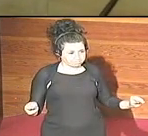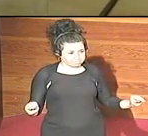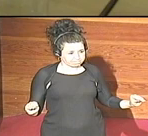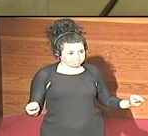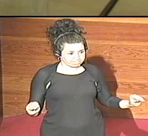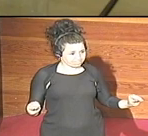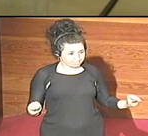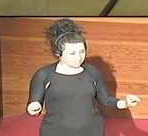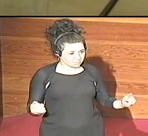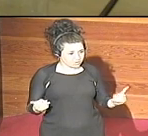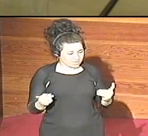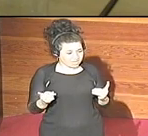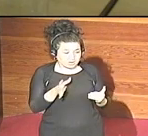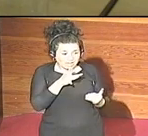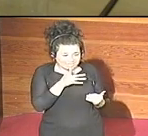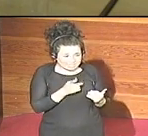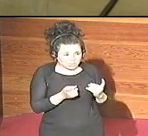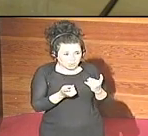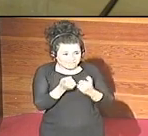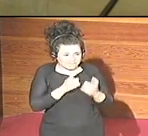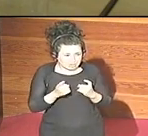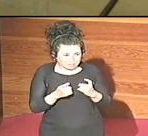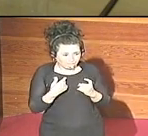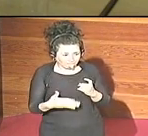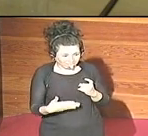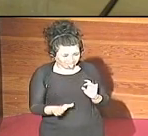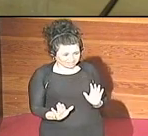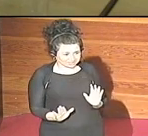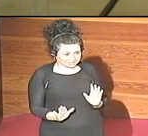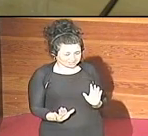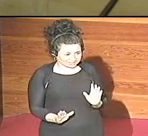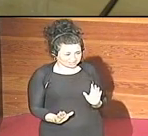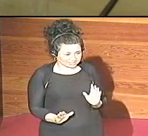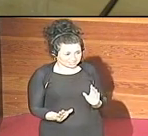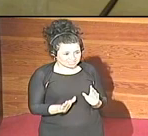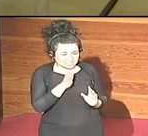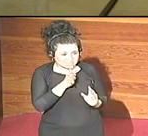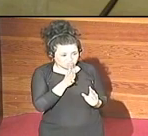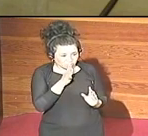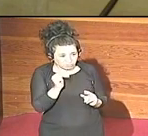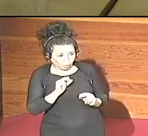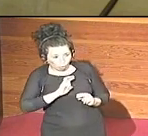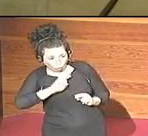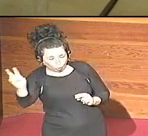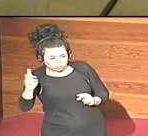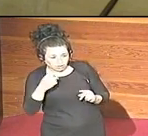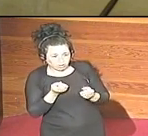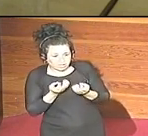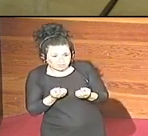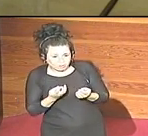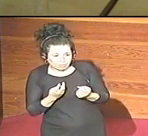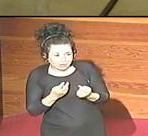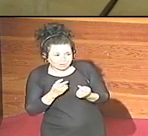Aquí es la desinformación de la construcción de otra realidad, como os decía antes.